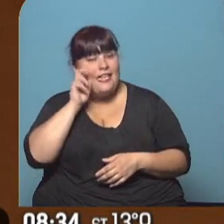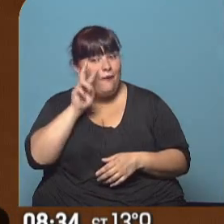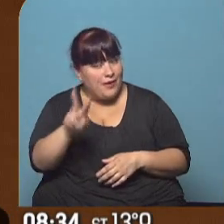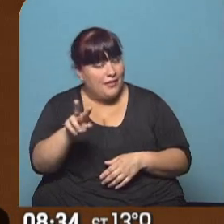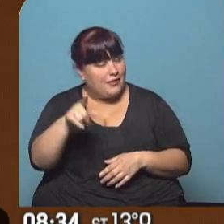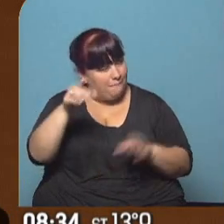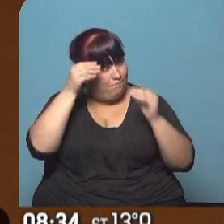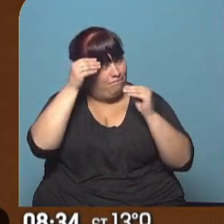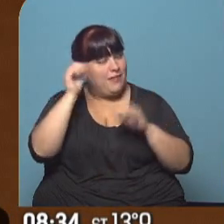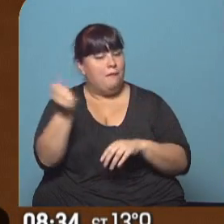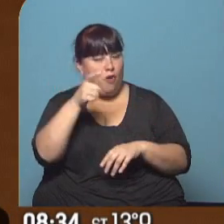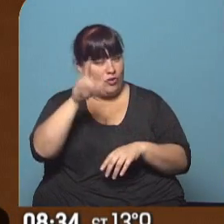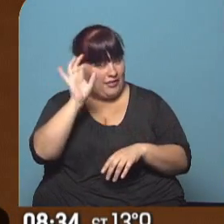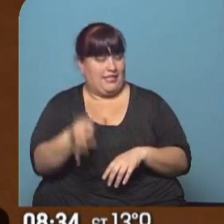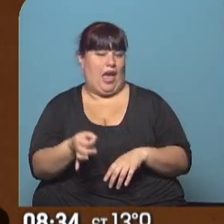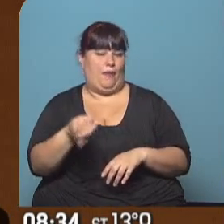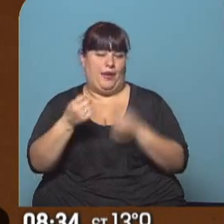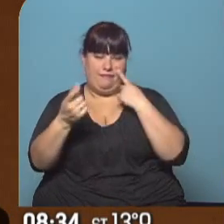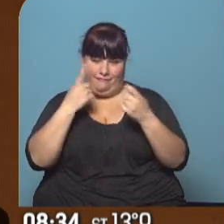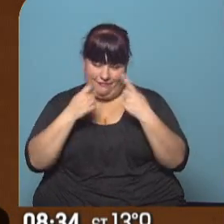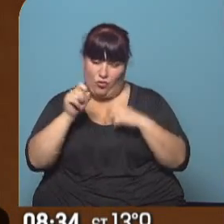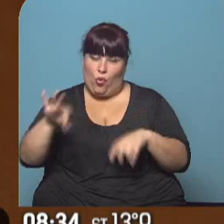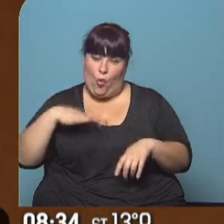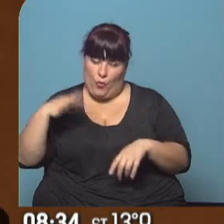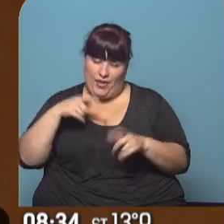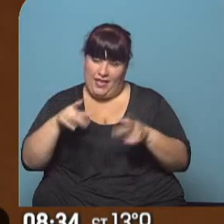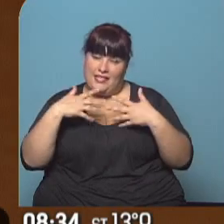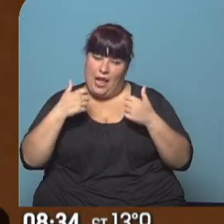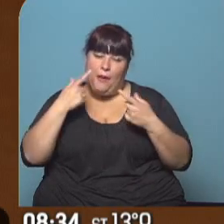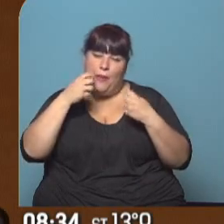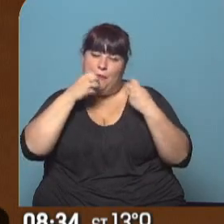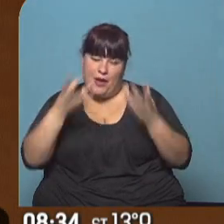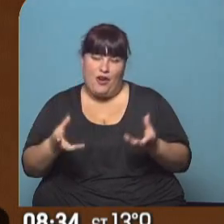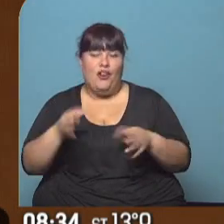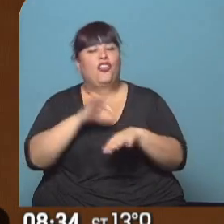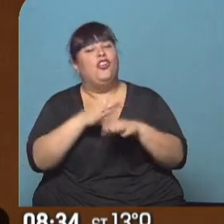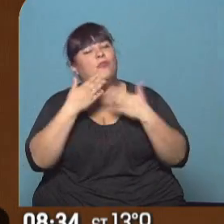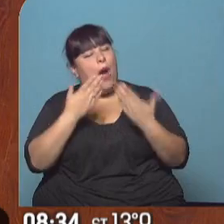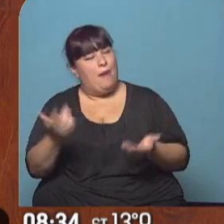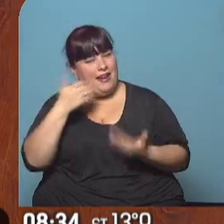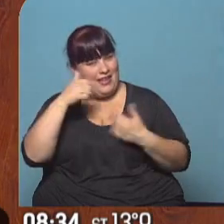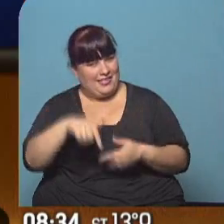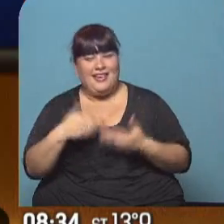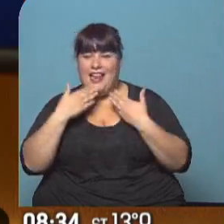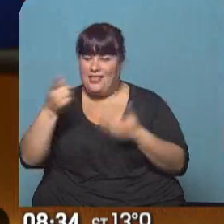por lo tanto es importante y necesario que tomes las riendas de tu vida en este sentido para vivir mejor. Doctora, muy amable, muchas gracias. Muchas gracias a ustedes.